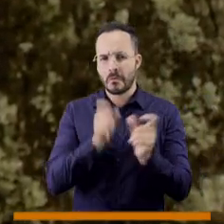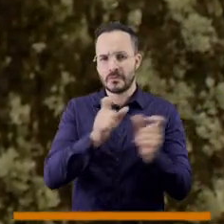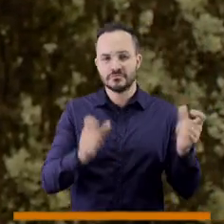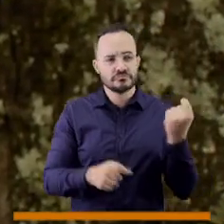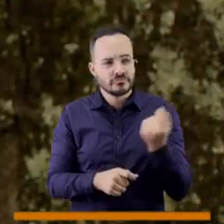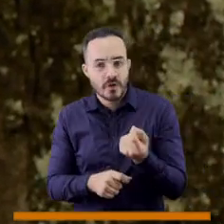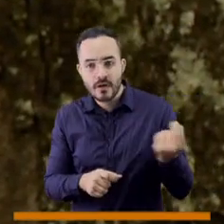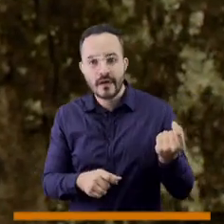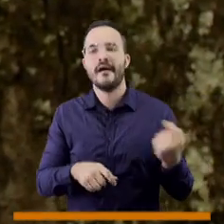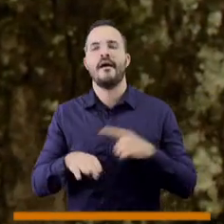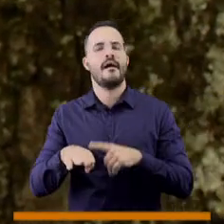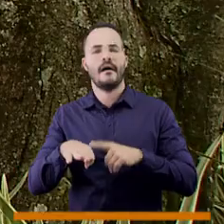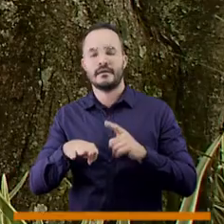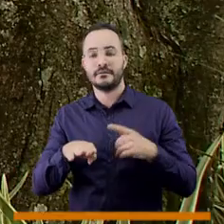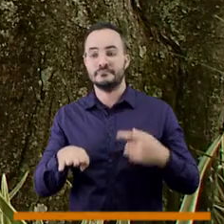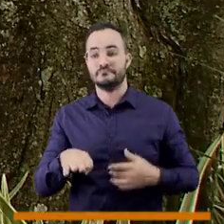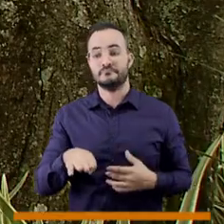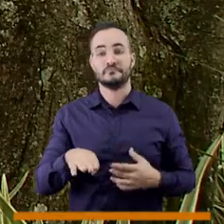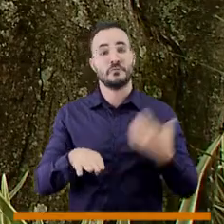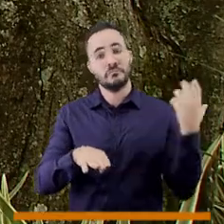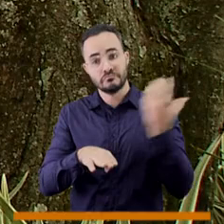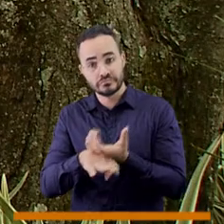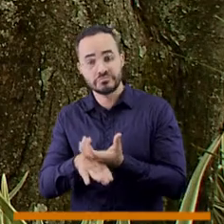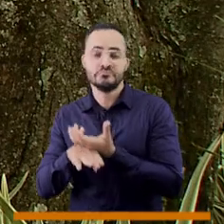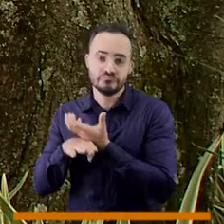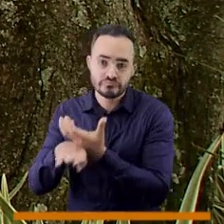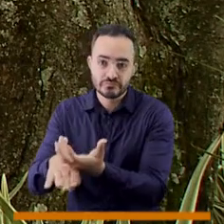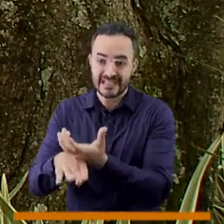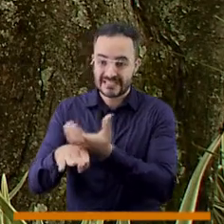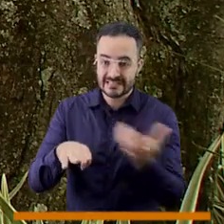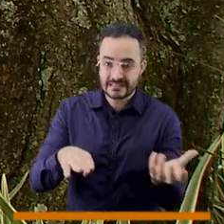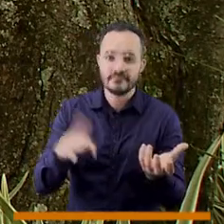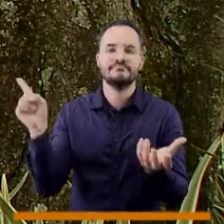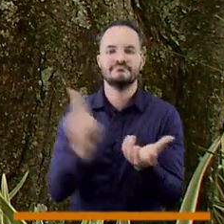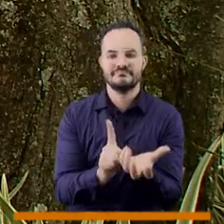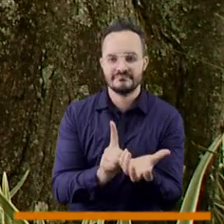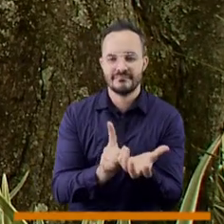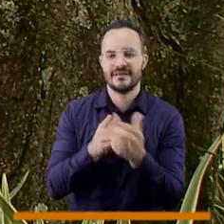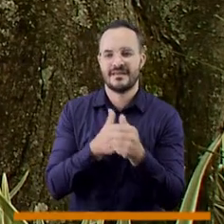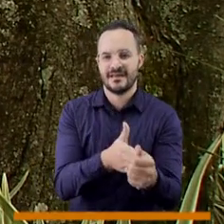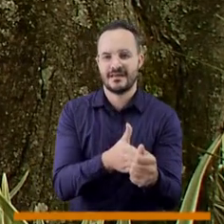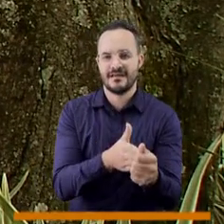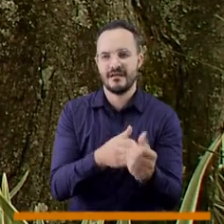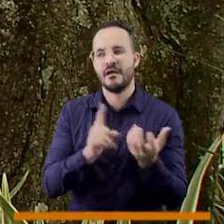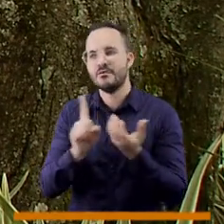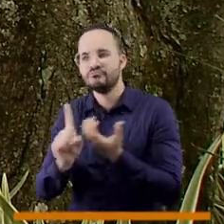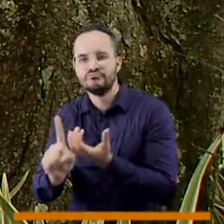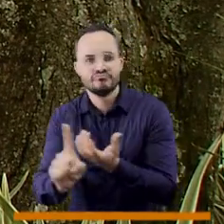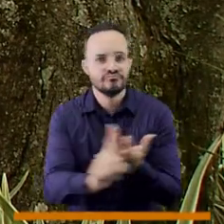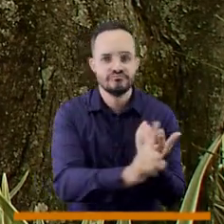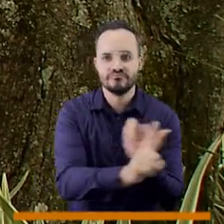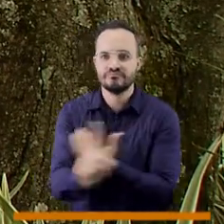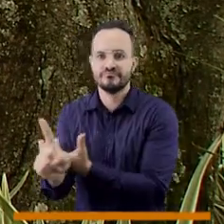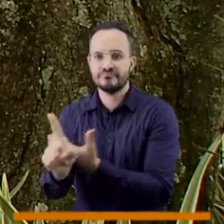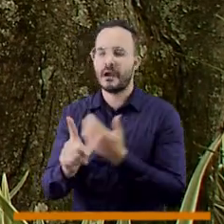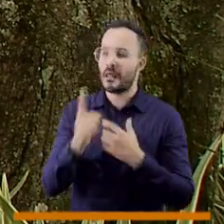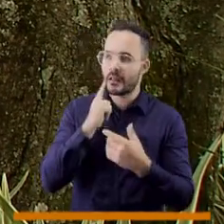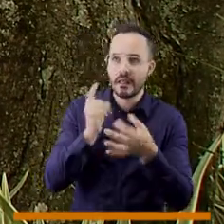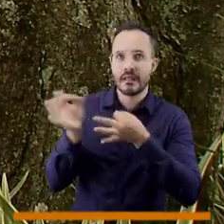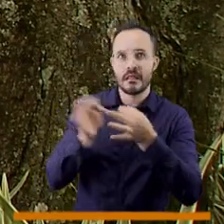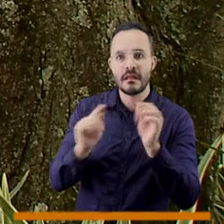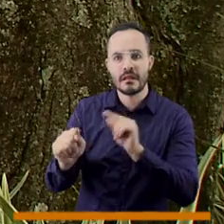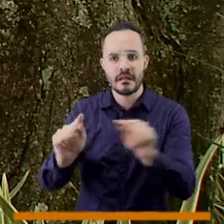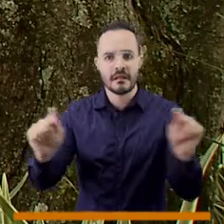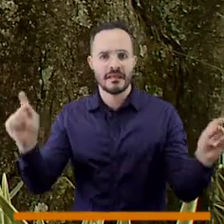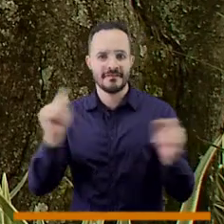de turismo, manejamos un sistema que le permite a los usuarios bajarse en diferentes lugares de la ciudad y estar con el guía, ese acompañamiento